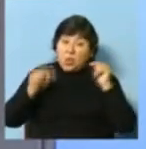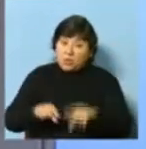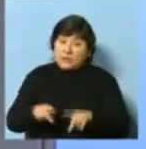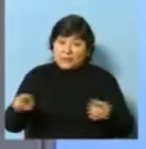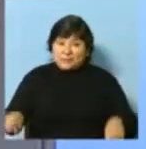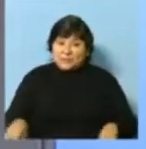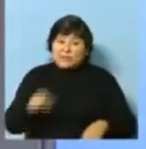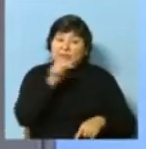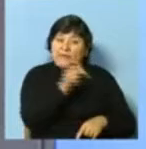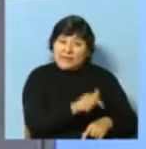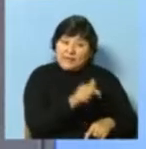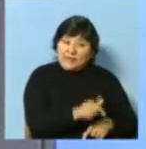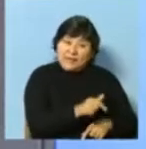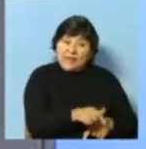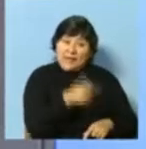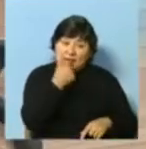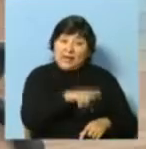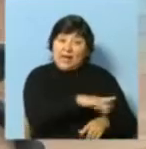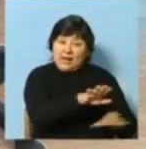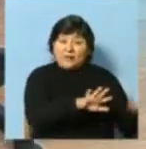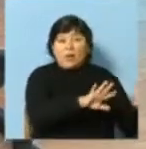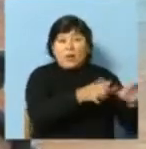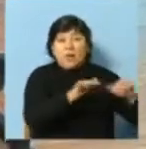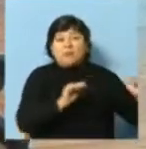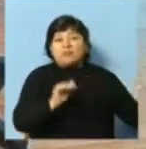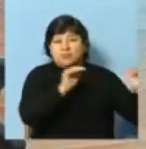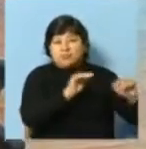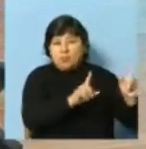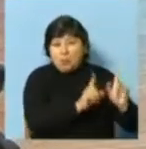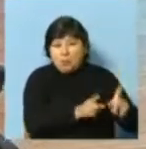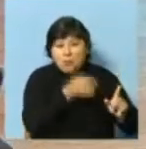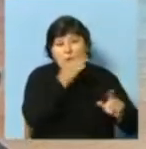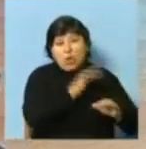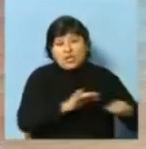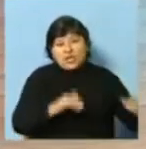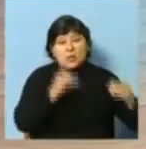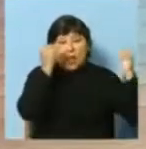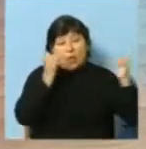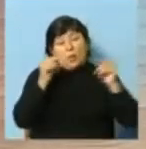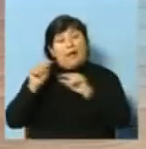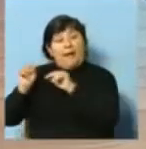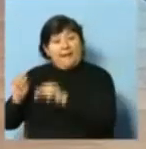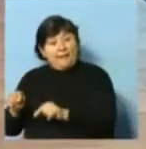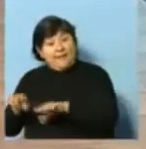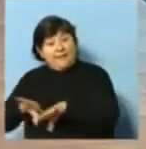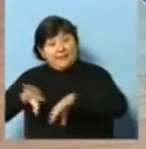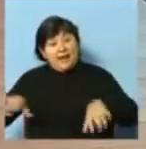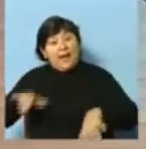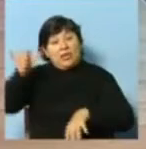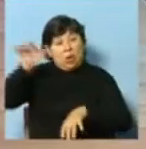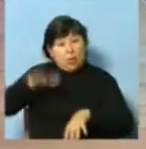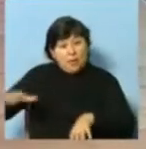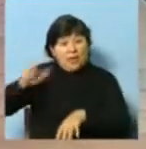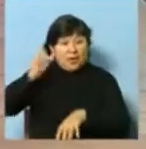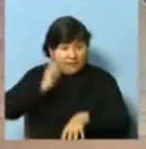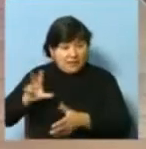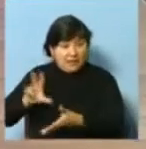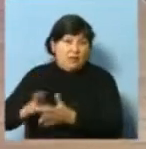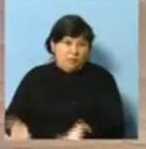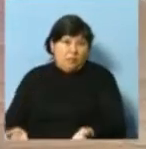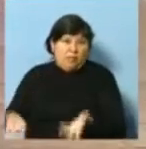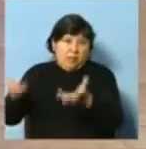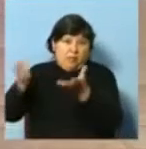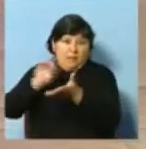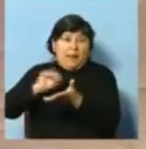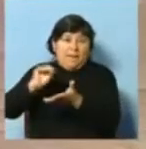hay muchos más niños que adultos y también el espacio significado también la posibilidad de múltiples